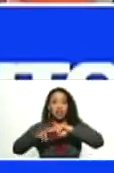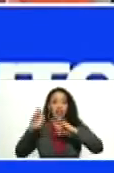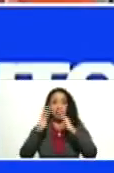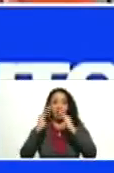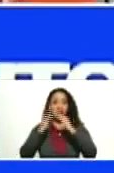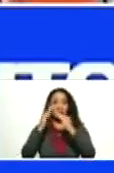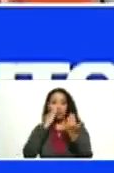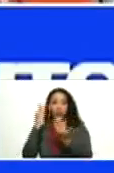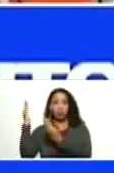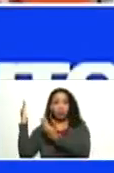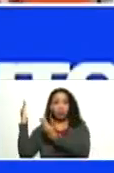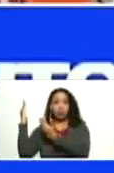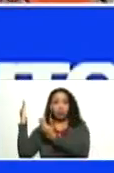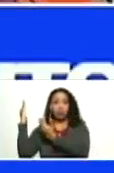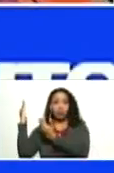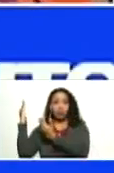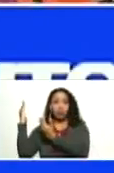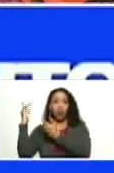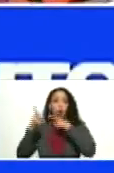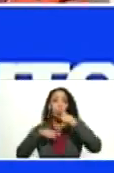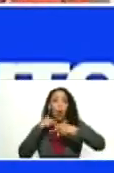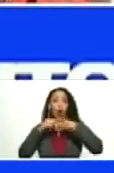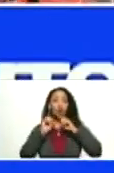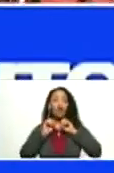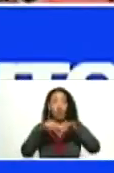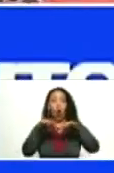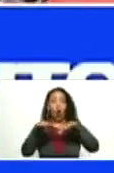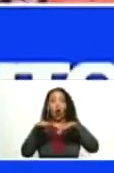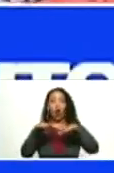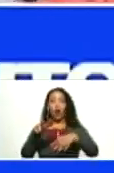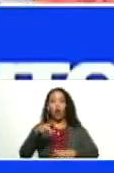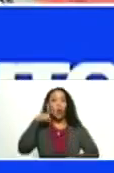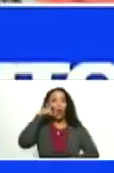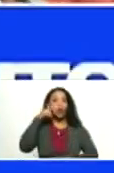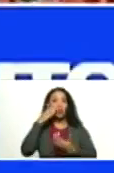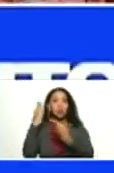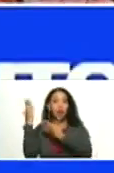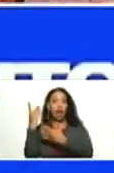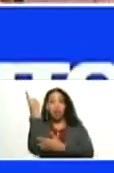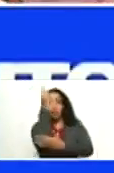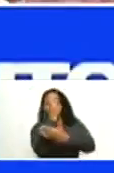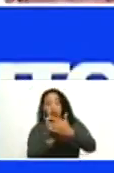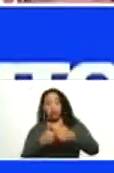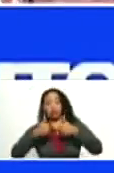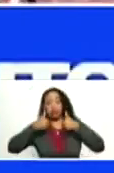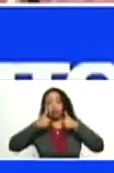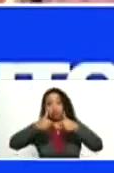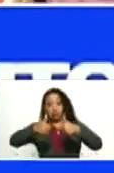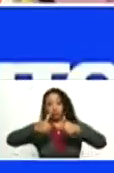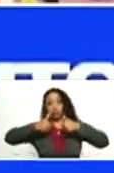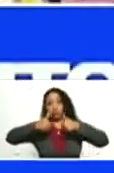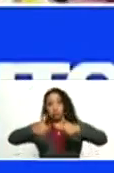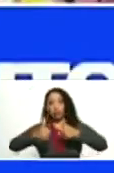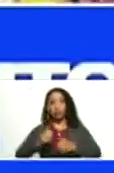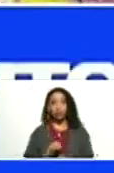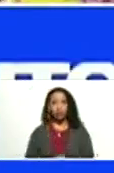mira. Ah, el color, vale, el buen gusto, el buen diseño. Ah,